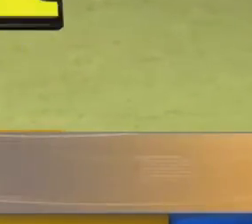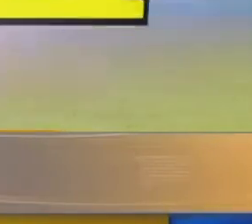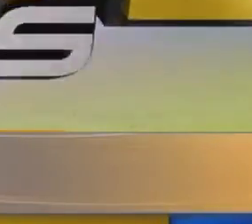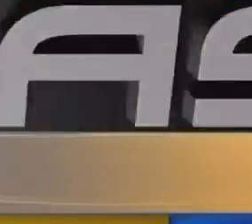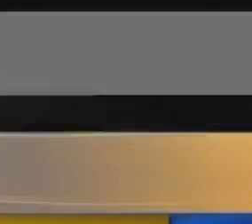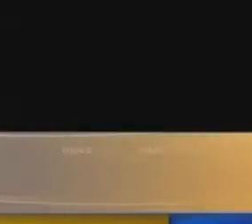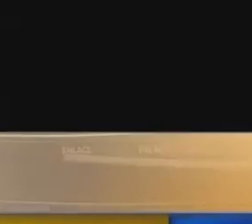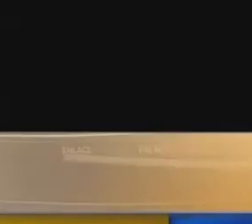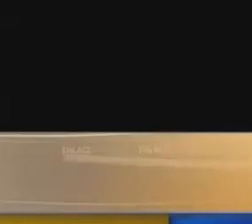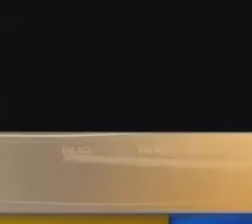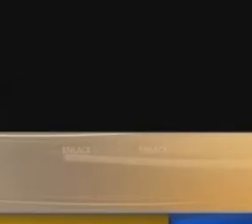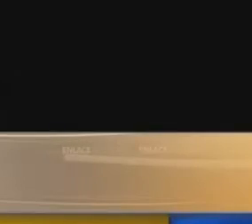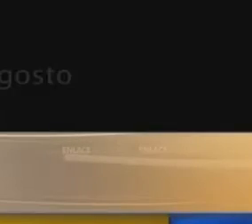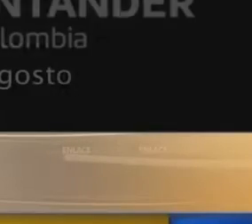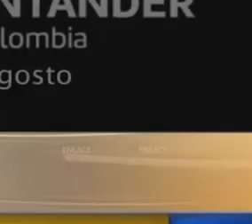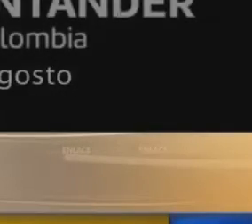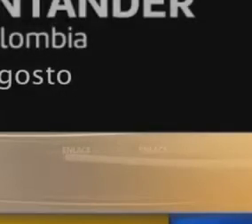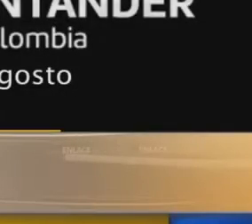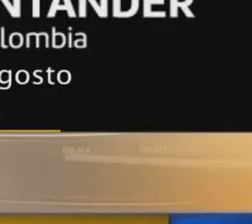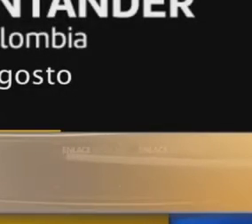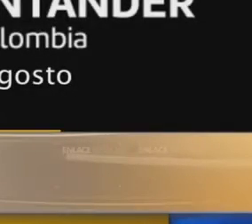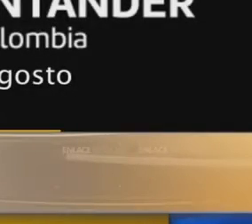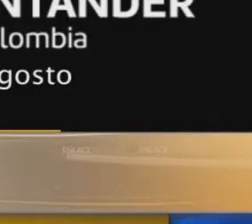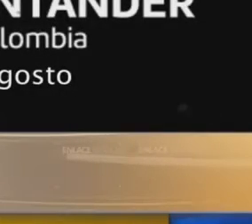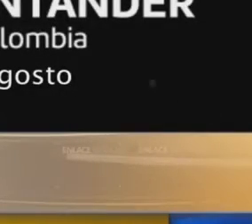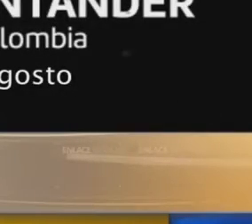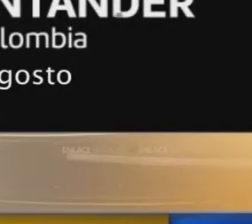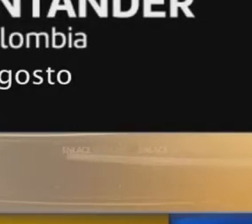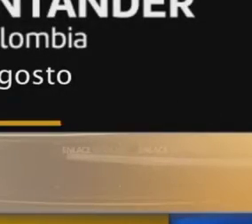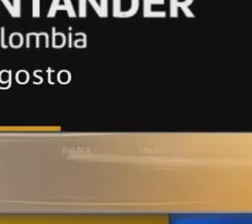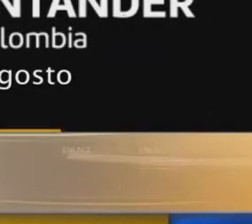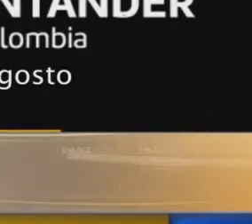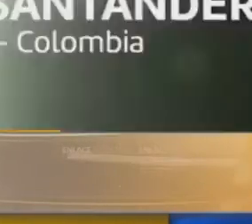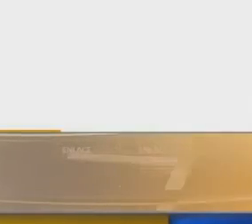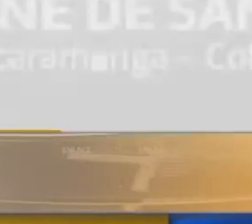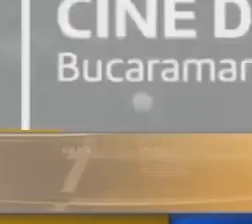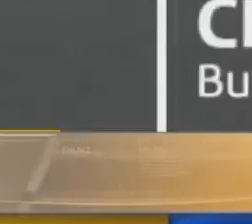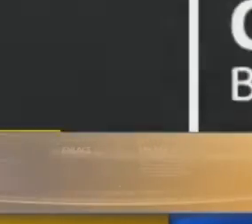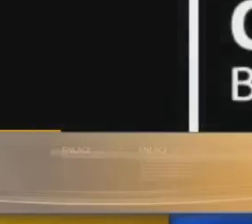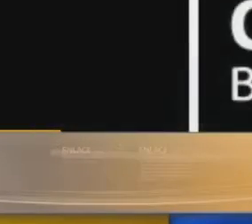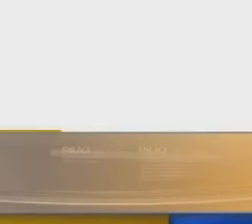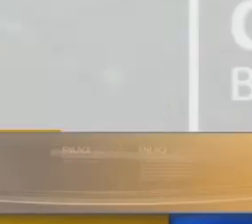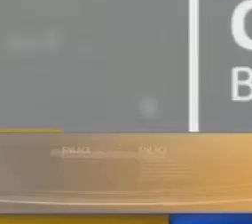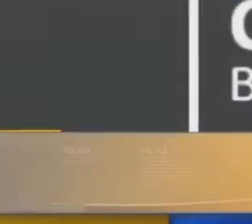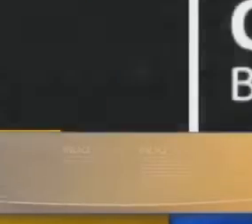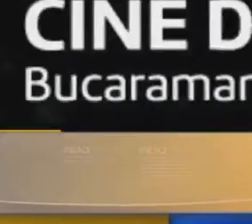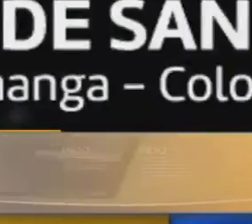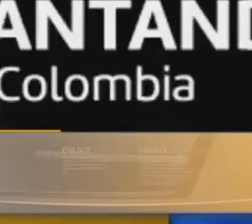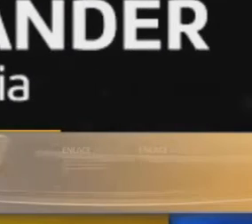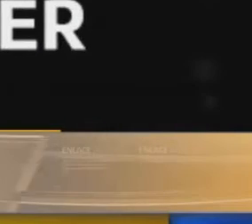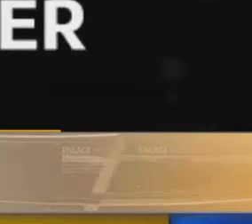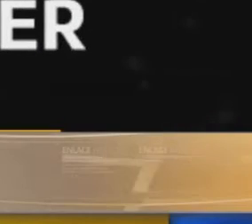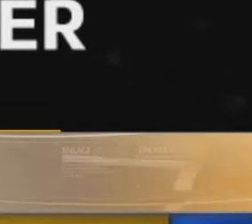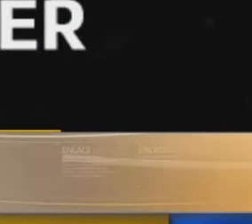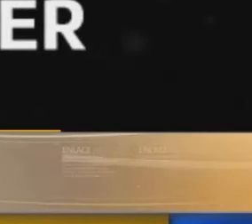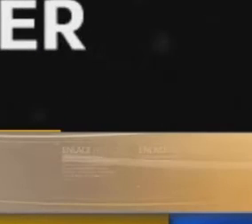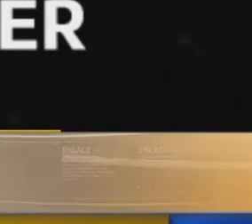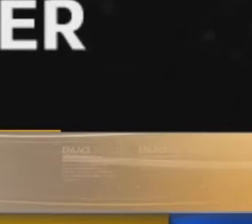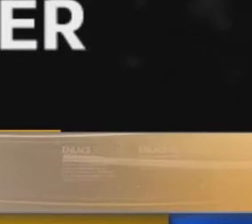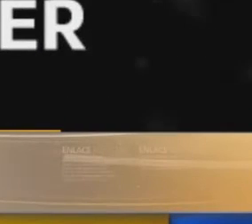de este barrio. Y en La Mira, la próxima semana Barranca Bermeja será escenario del octavo Festival Internacional de Cine de